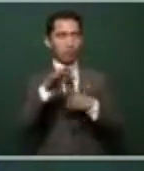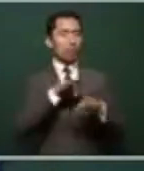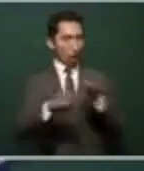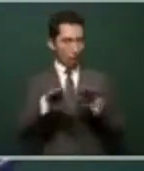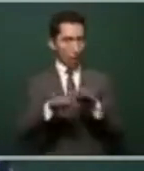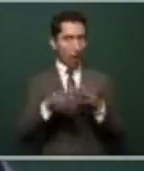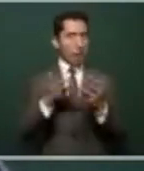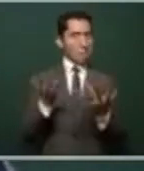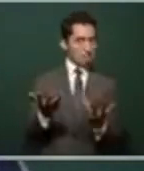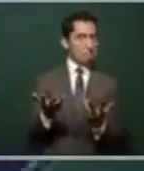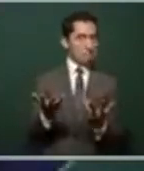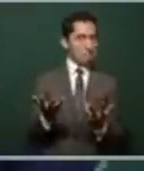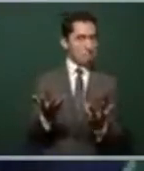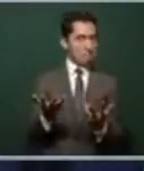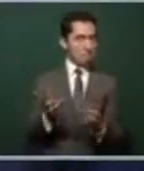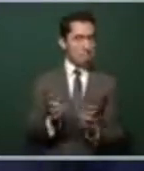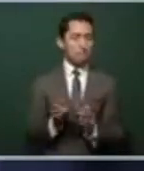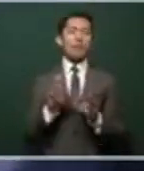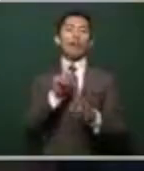Me manda una carta